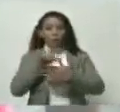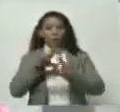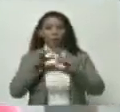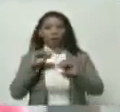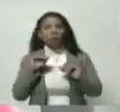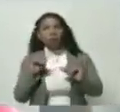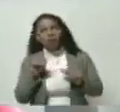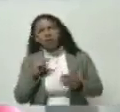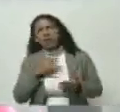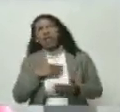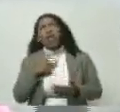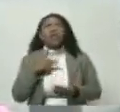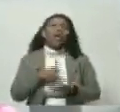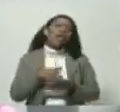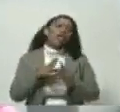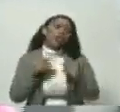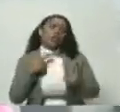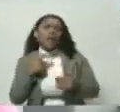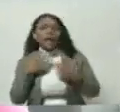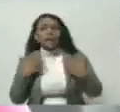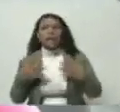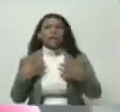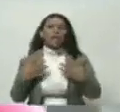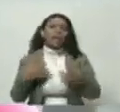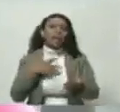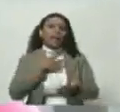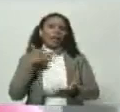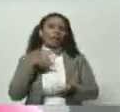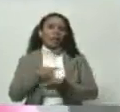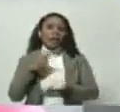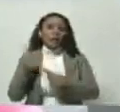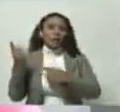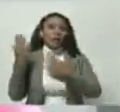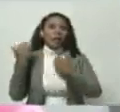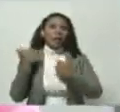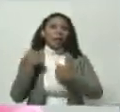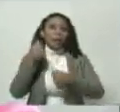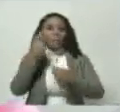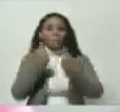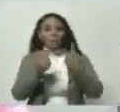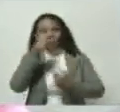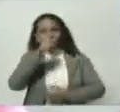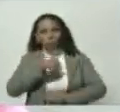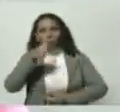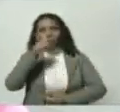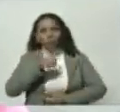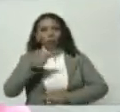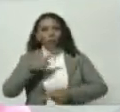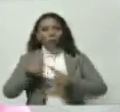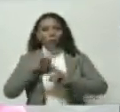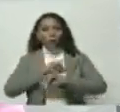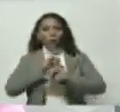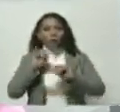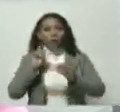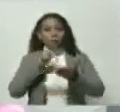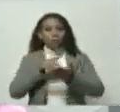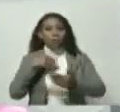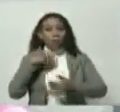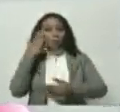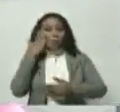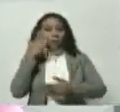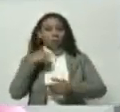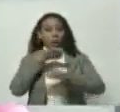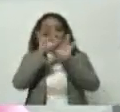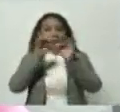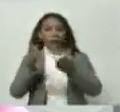cansados, ya querían llegar. Bueno, todos en realidad querían llegar, pero ella estaba así como esperanzada, muy paciente, porque además al final voy a terminar viendo a mi mamá, que es el regalo que yo